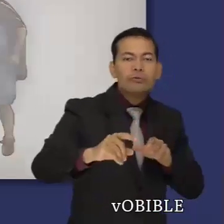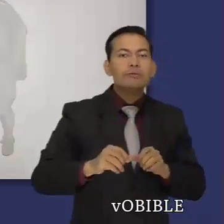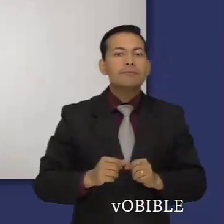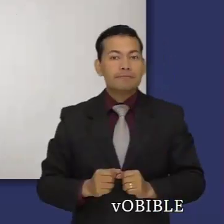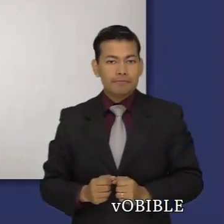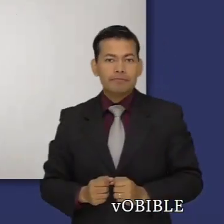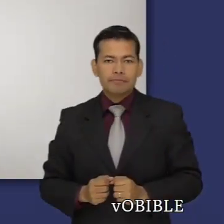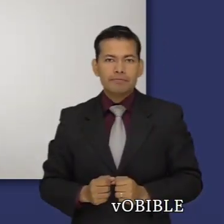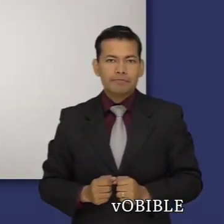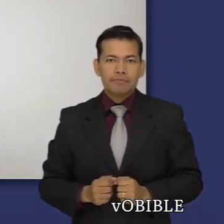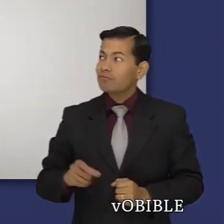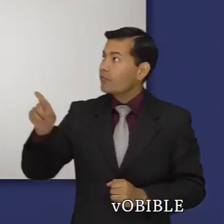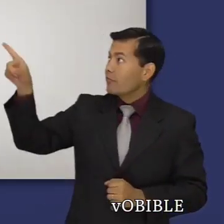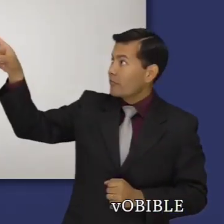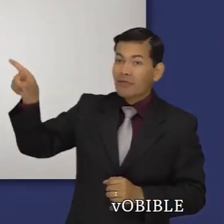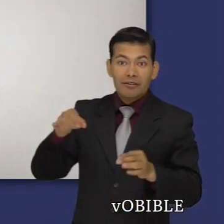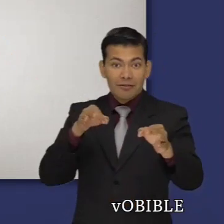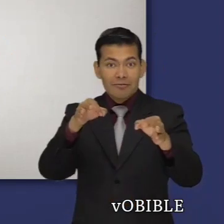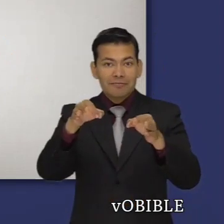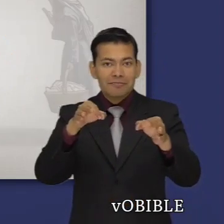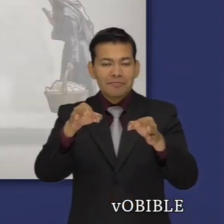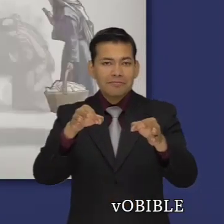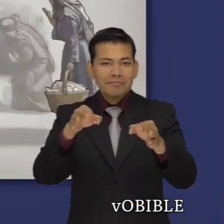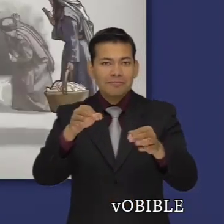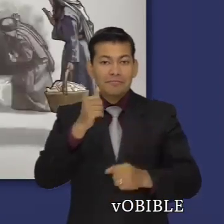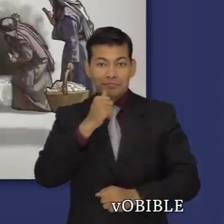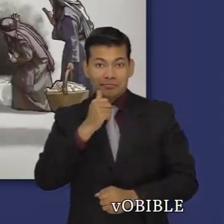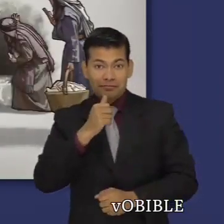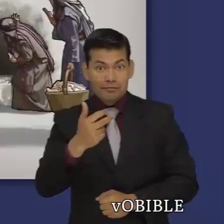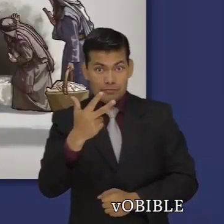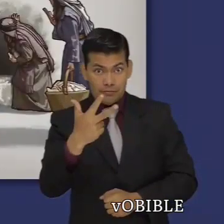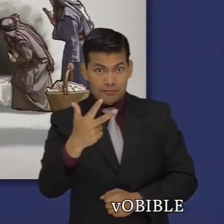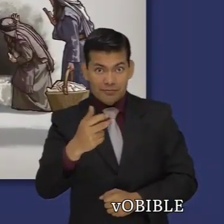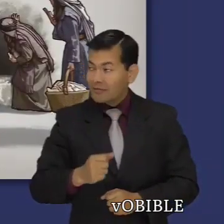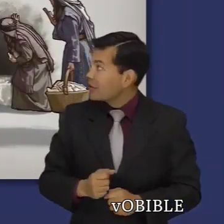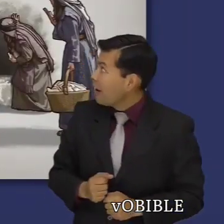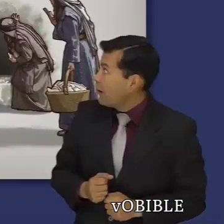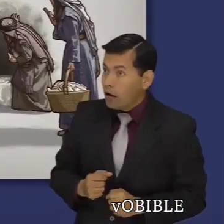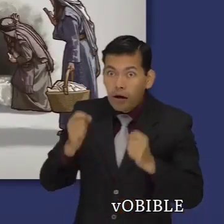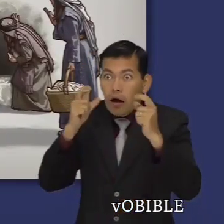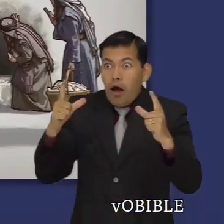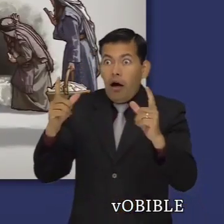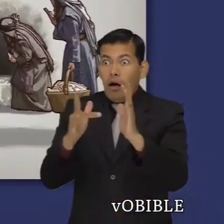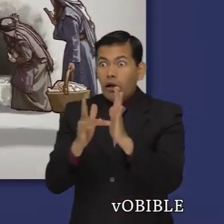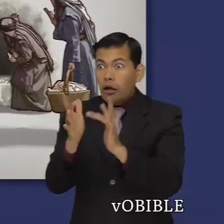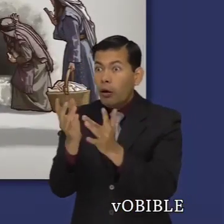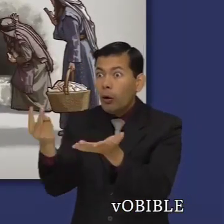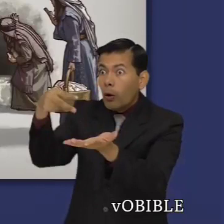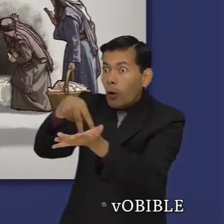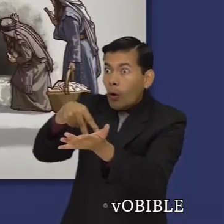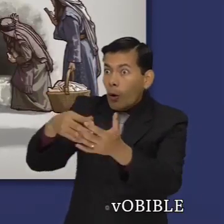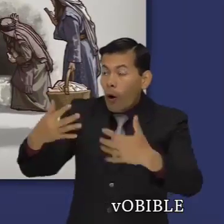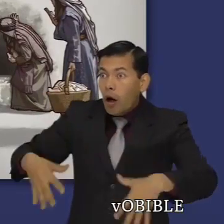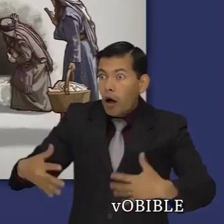Jesús? Por último, el capítulo 16 cuenta que 3 fieles mujeres fueron las primeras en descubrir que